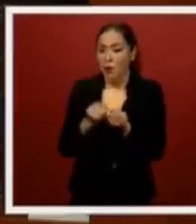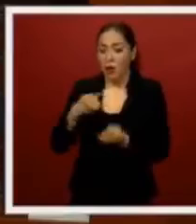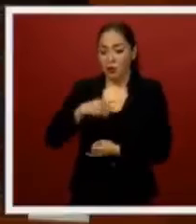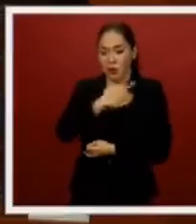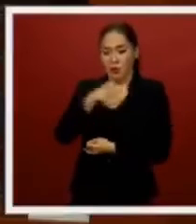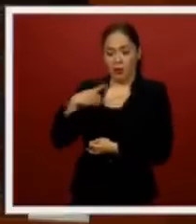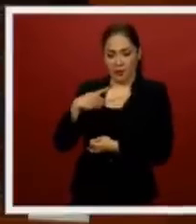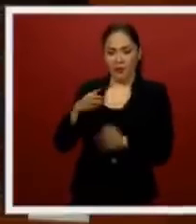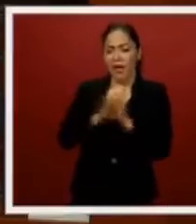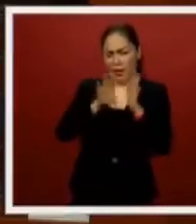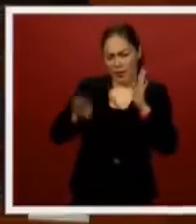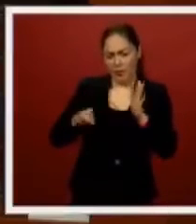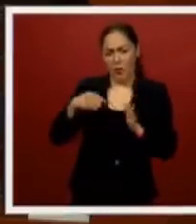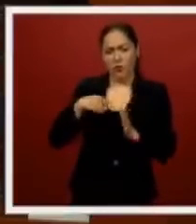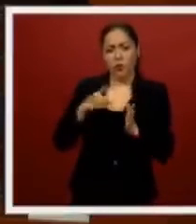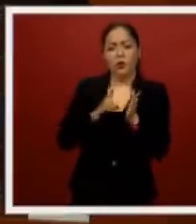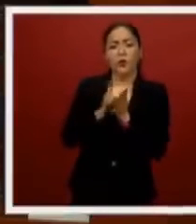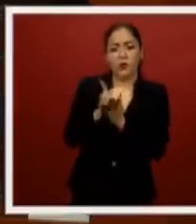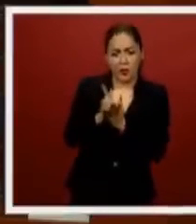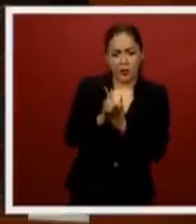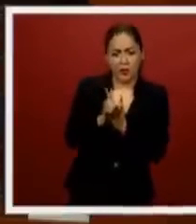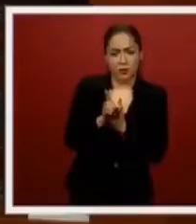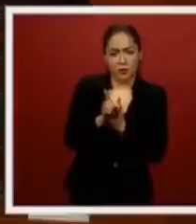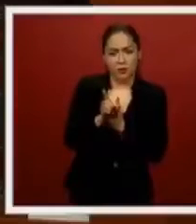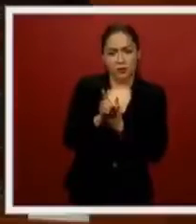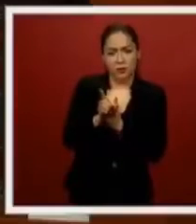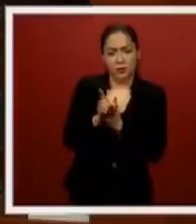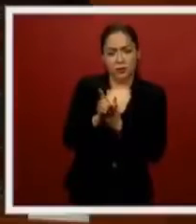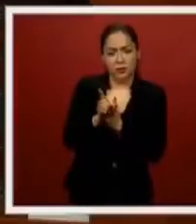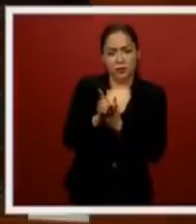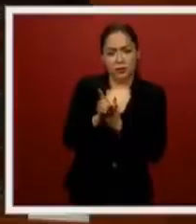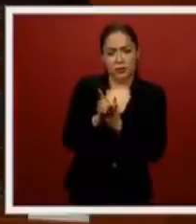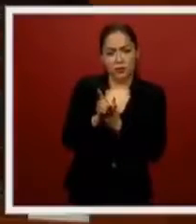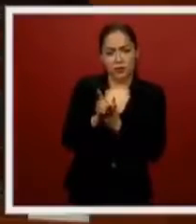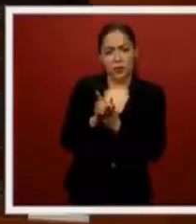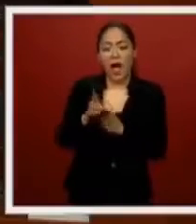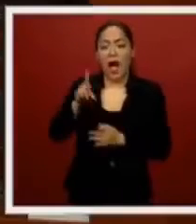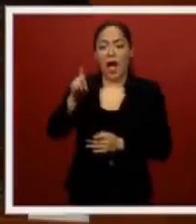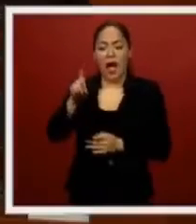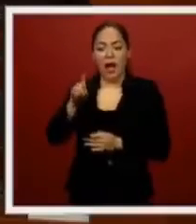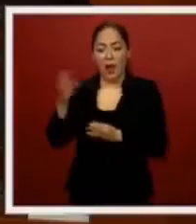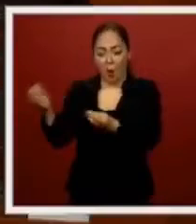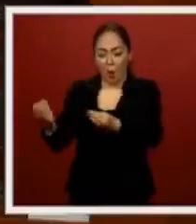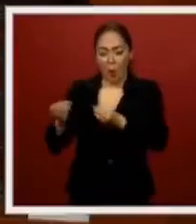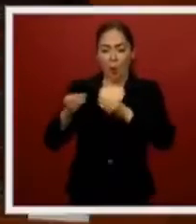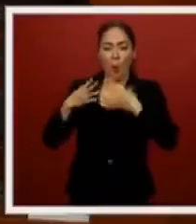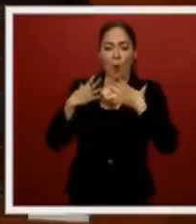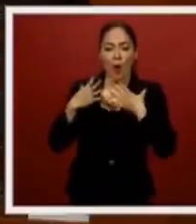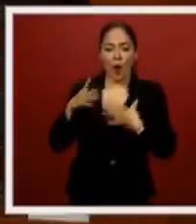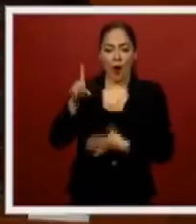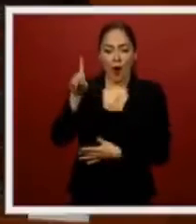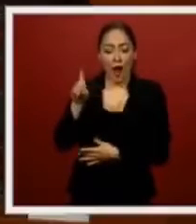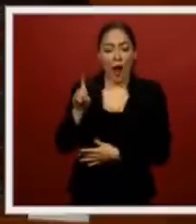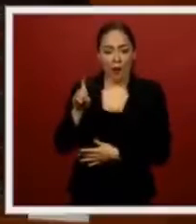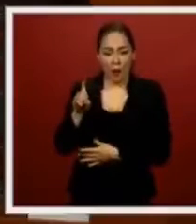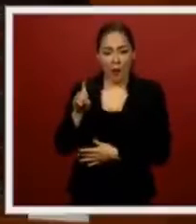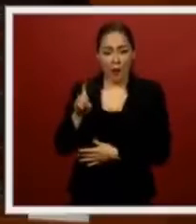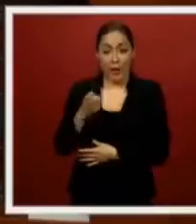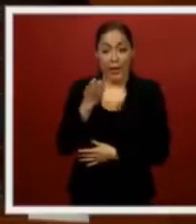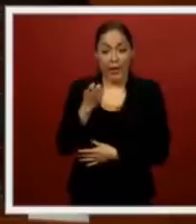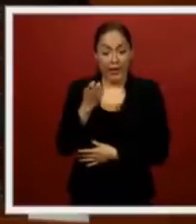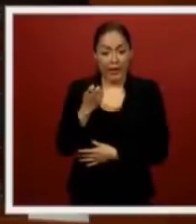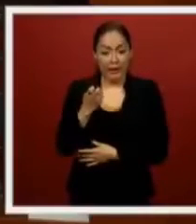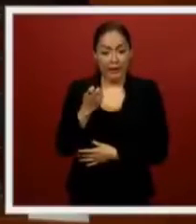ejemplo, tengo el derecho al agua, porque el agua es un líquido vital y además es un líquido